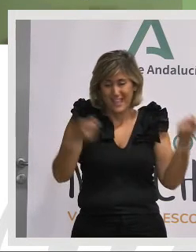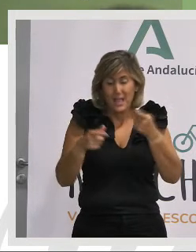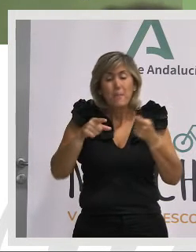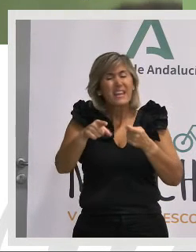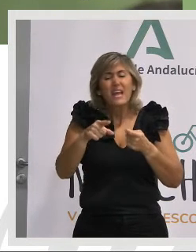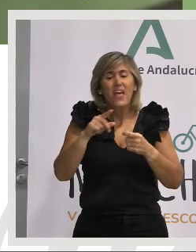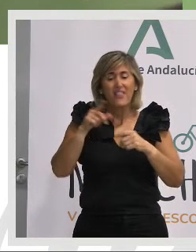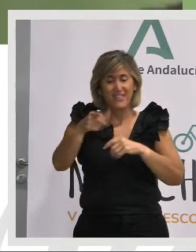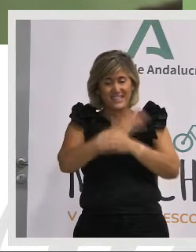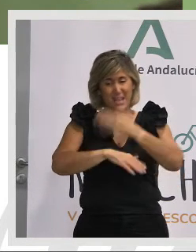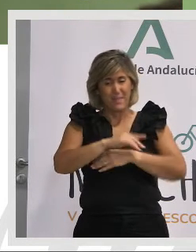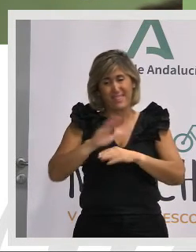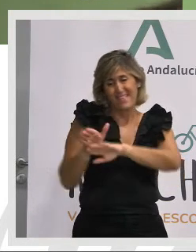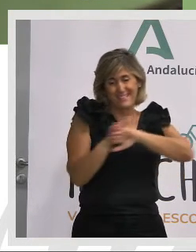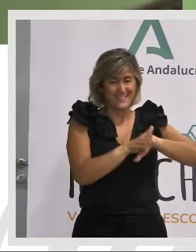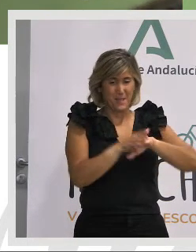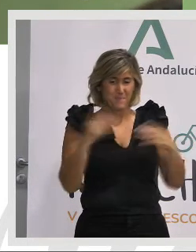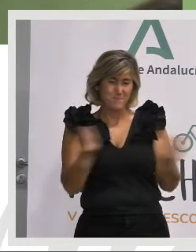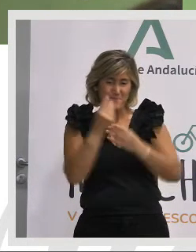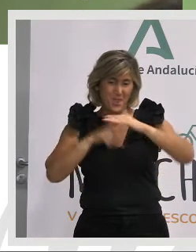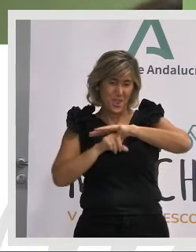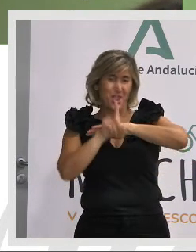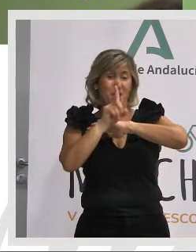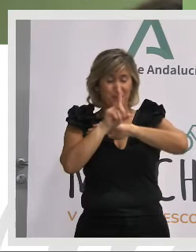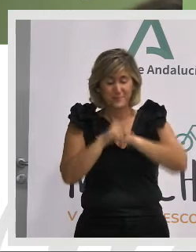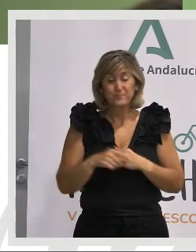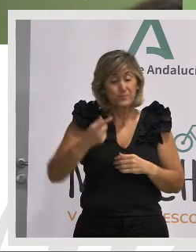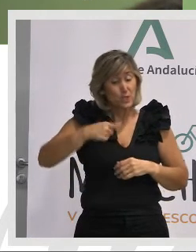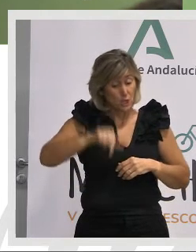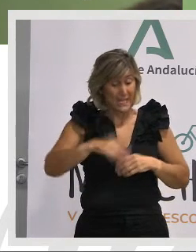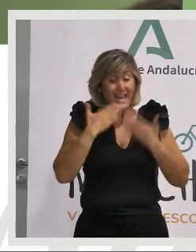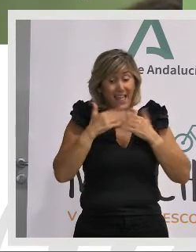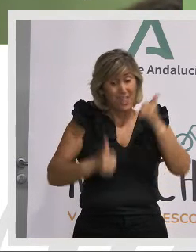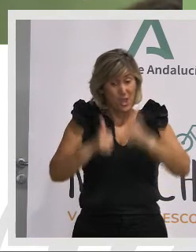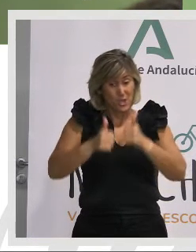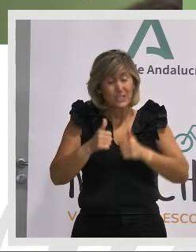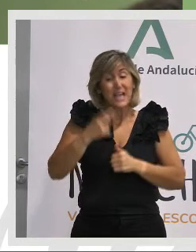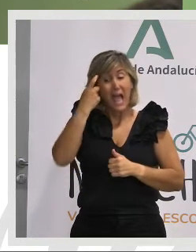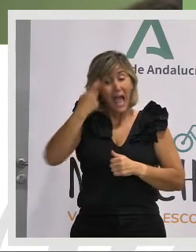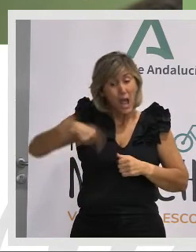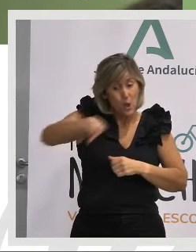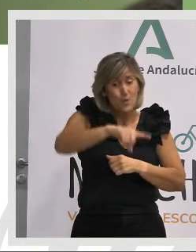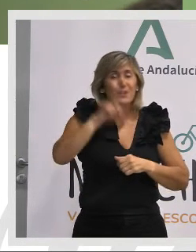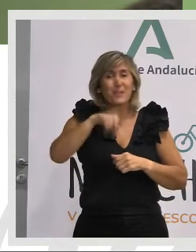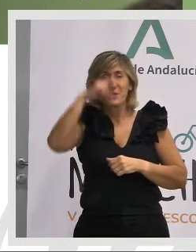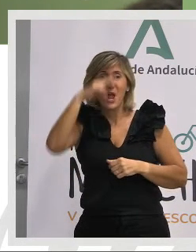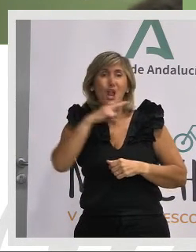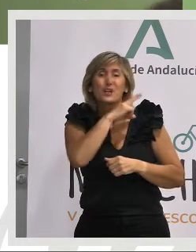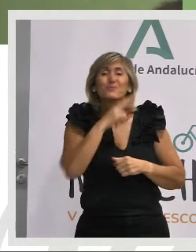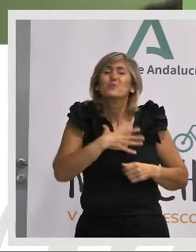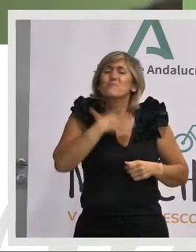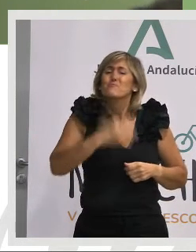discapacidad. Gracias a este concurso, nuestro alumnado y su familia han podido disfrutar y